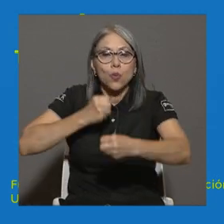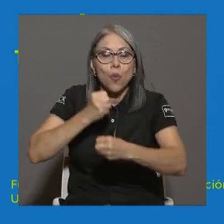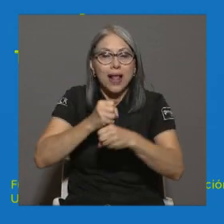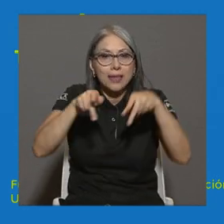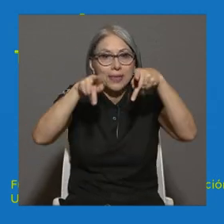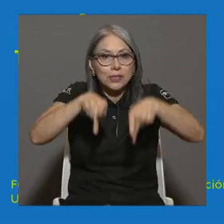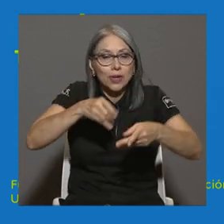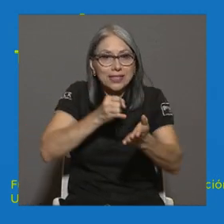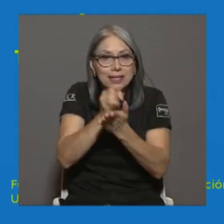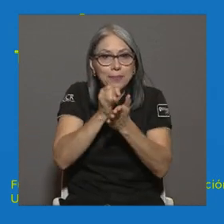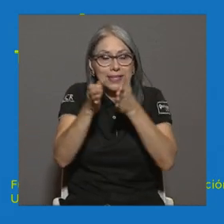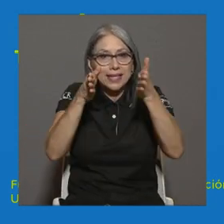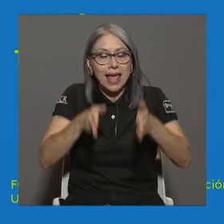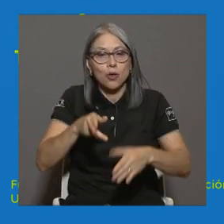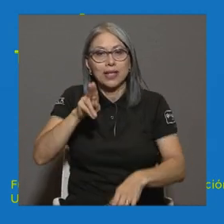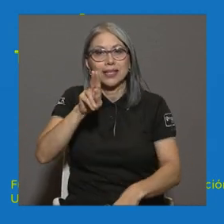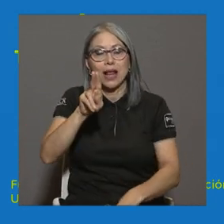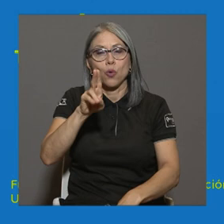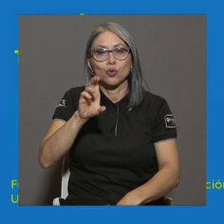investigadoras de la UCR.